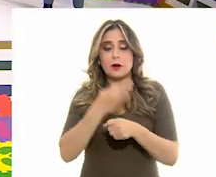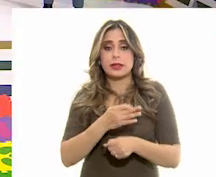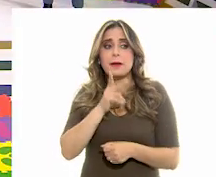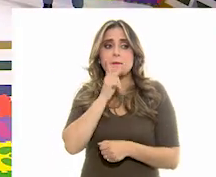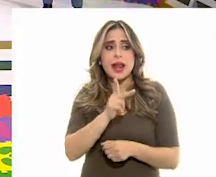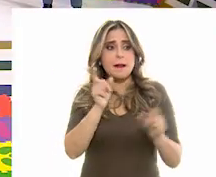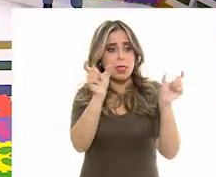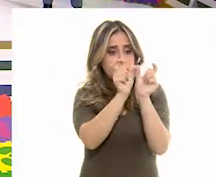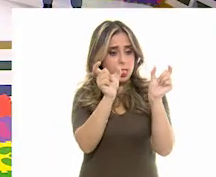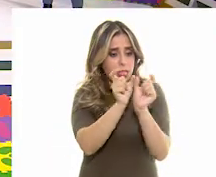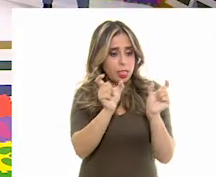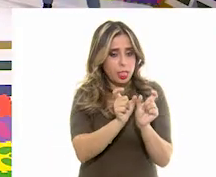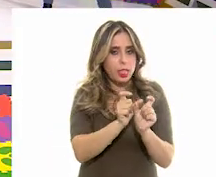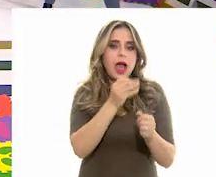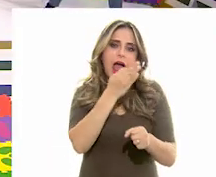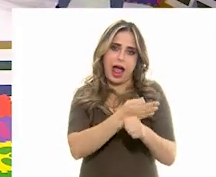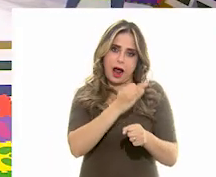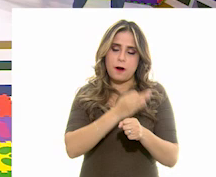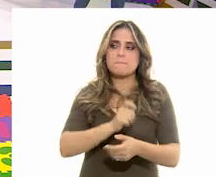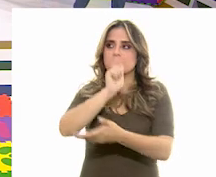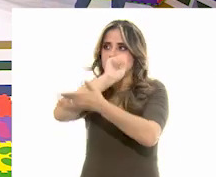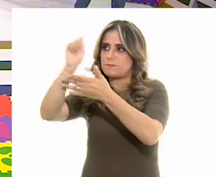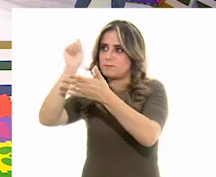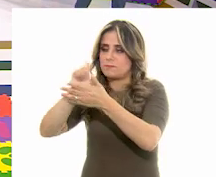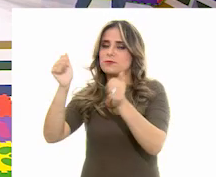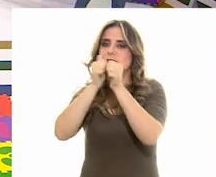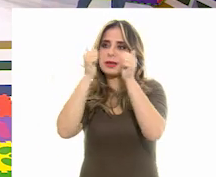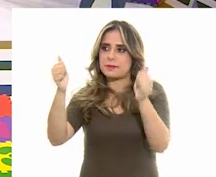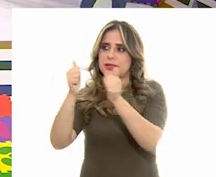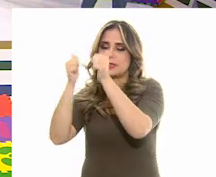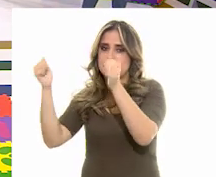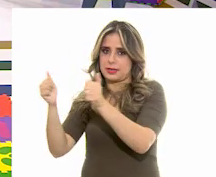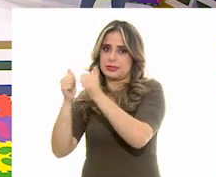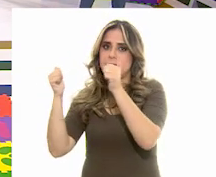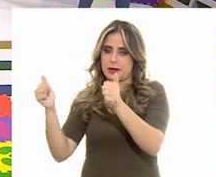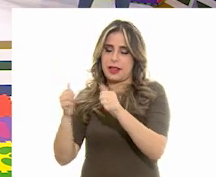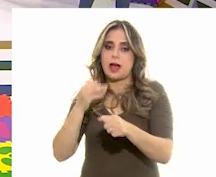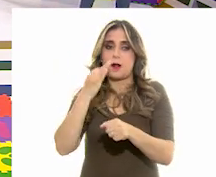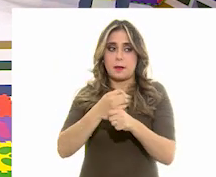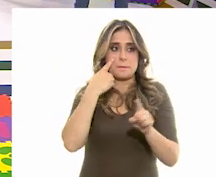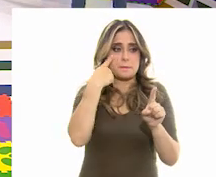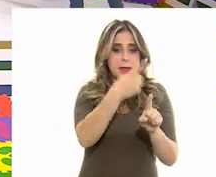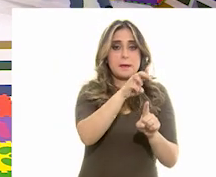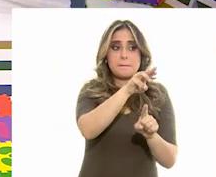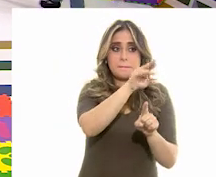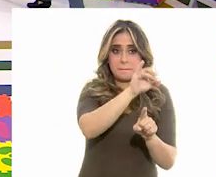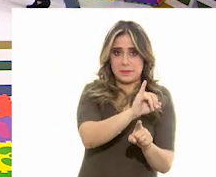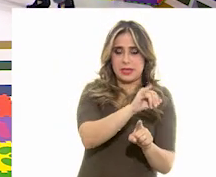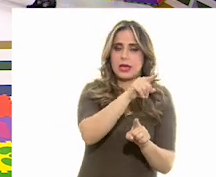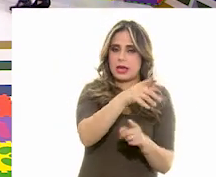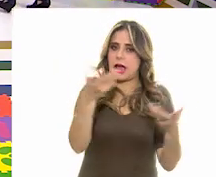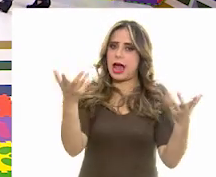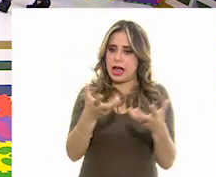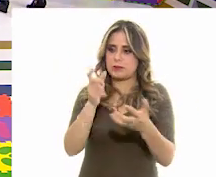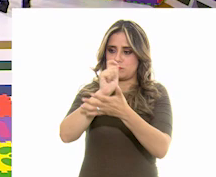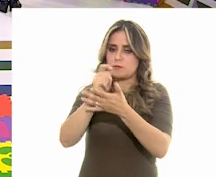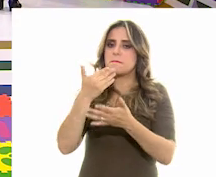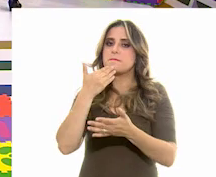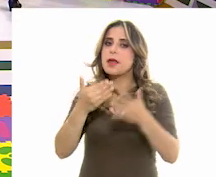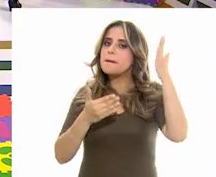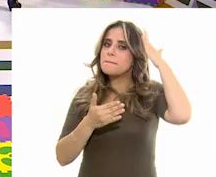junto. Muy bien. Y entonces dice mi, lo escribió bien con mayúscula. Muy